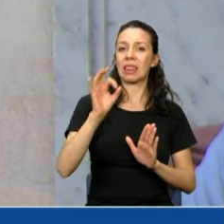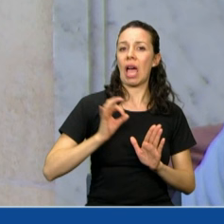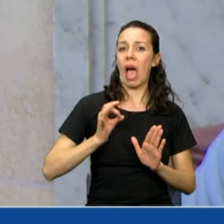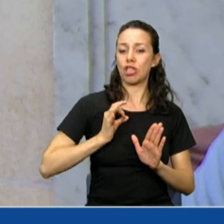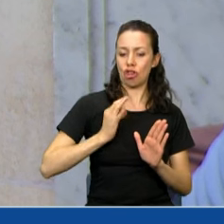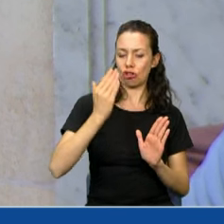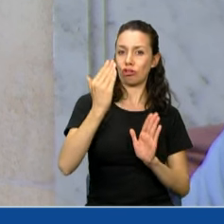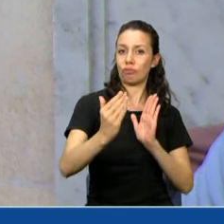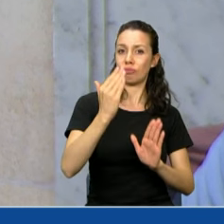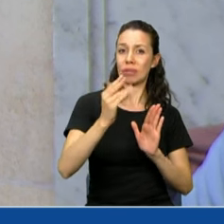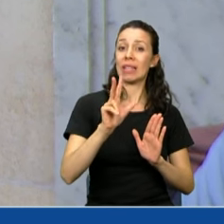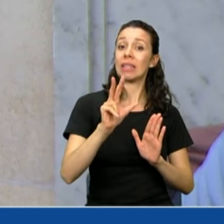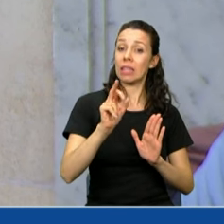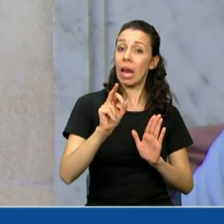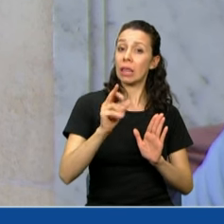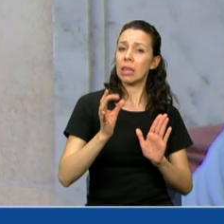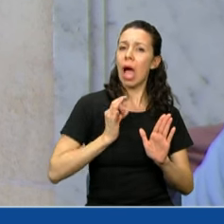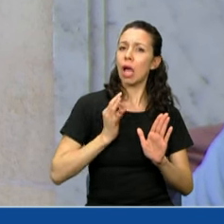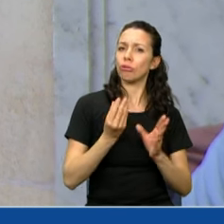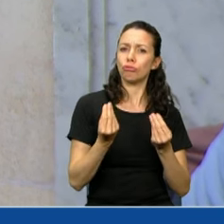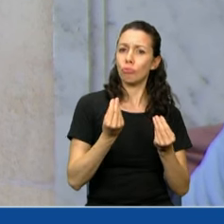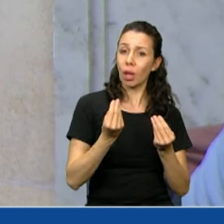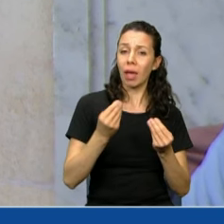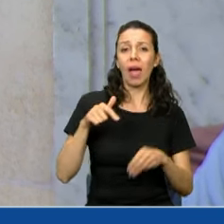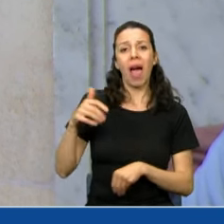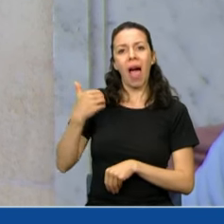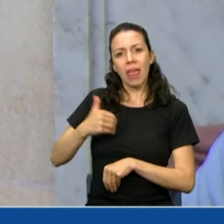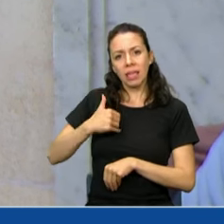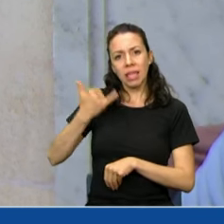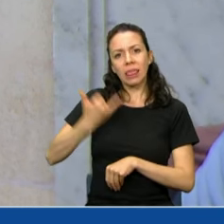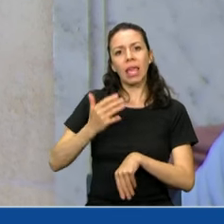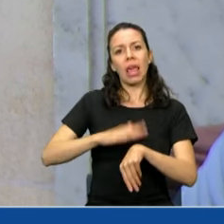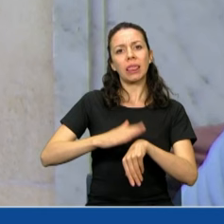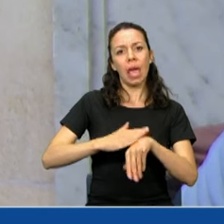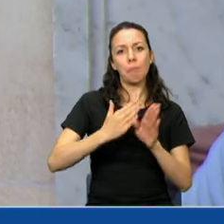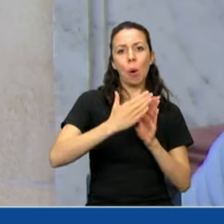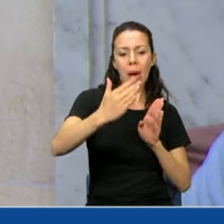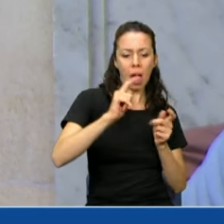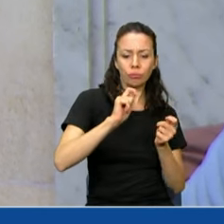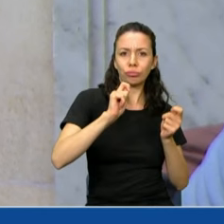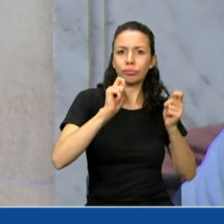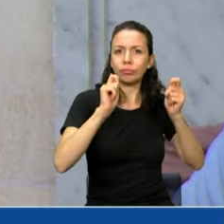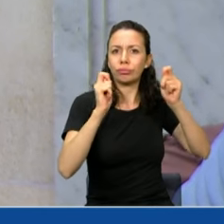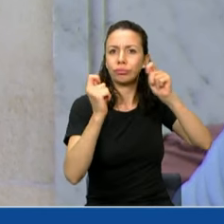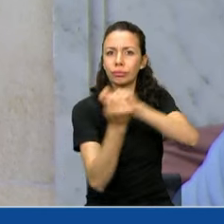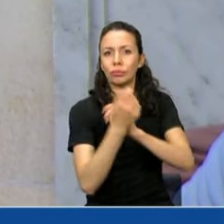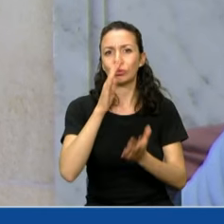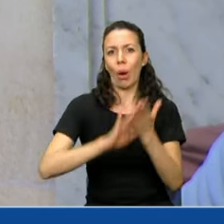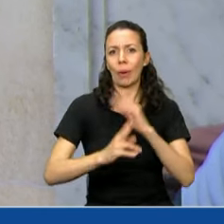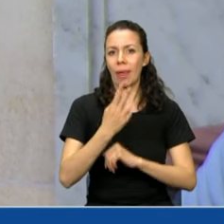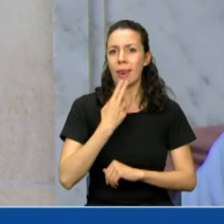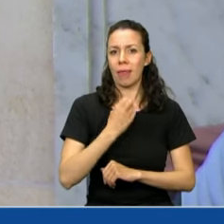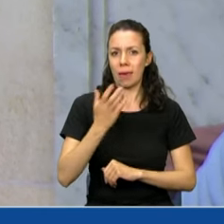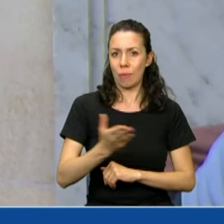ventana que hoy tiene el país para trabajar en esta transición energética y nosotros estamos